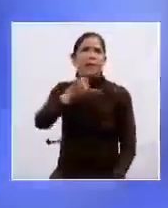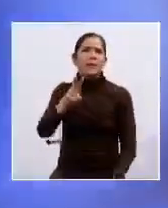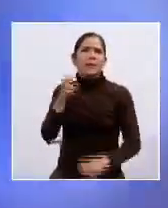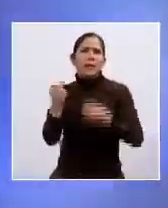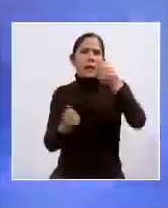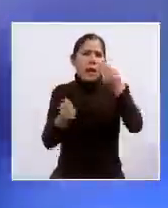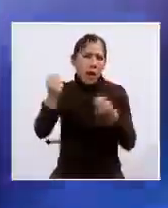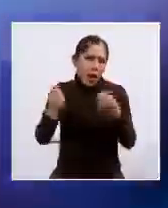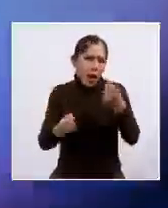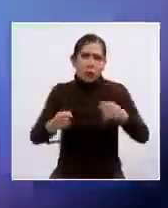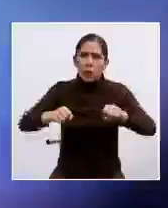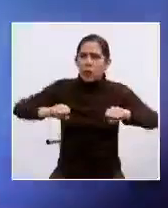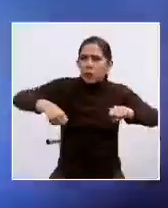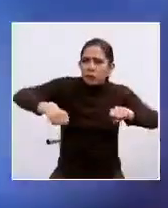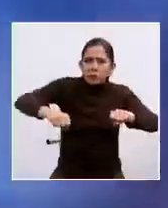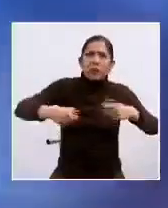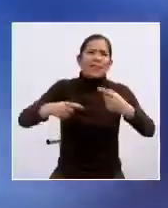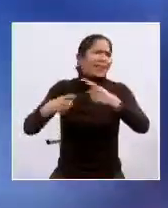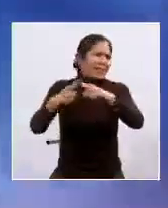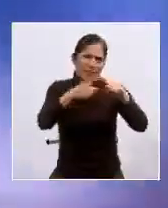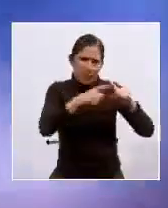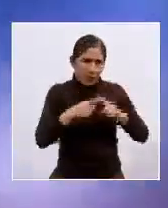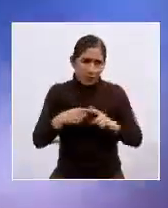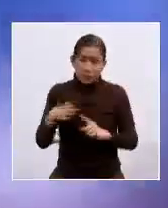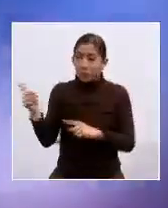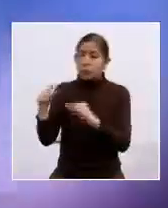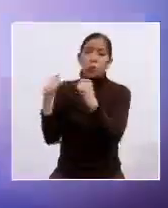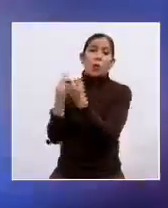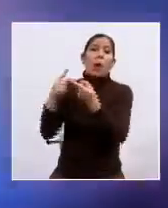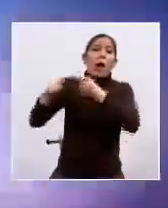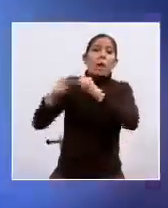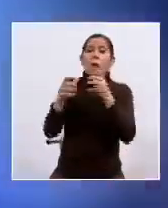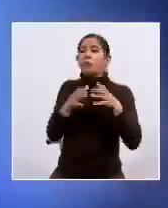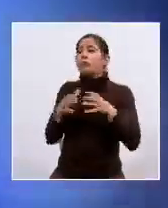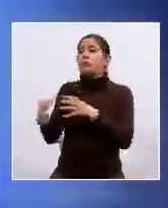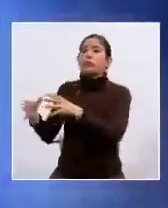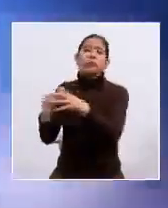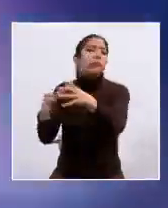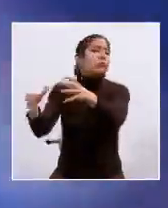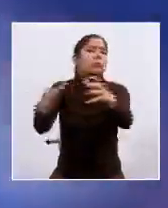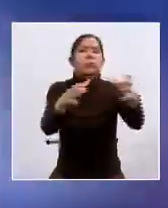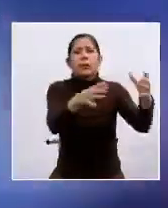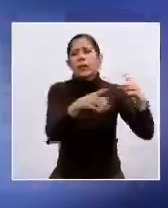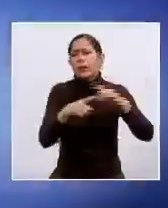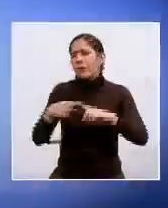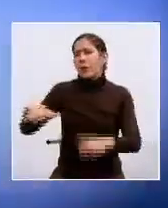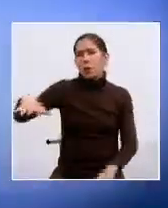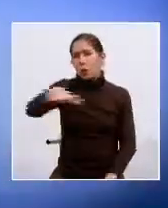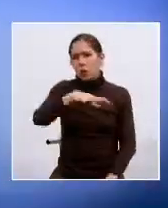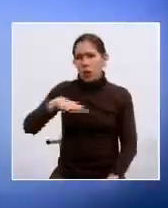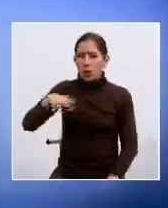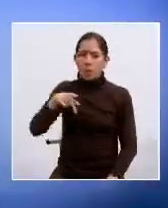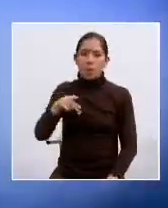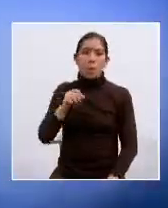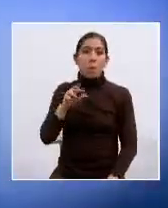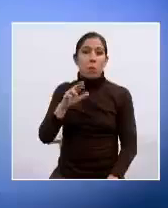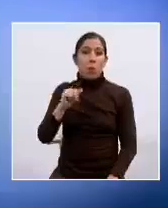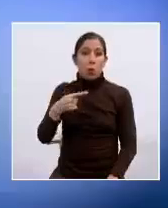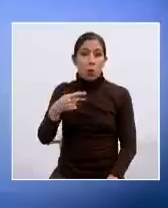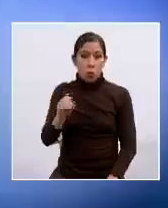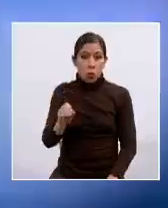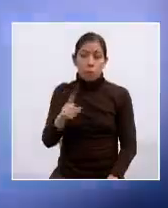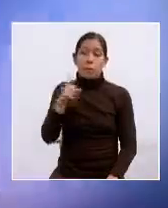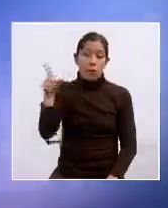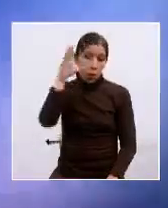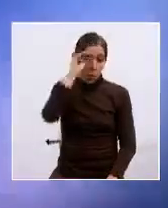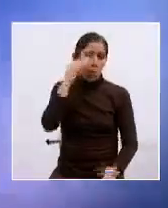y cuadratax. Salía con su grupo de motoqueros para realizar diversos circuitos en el municipio de Porongo, pero además